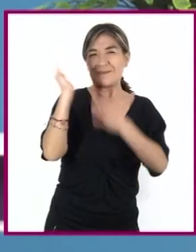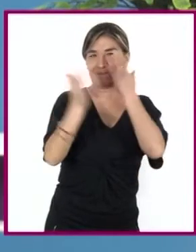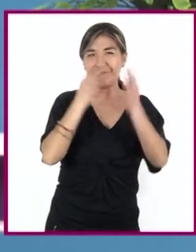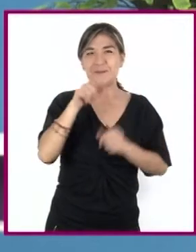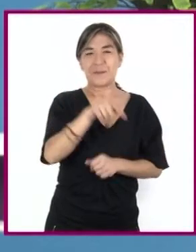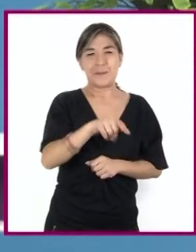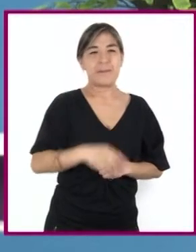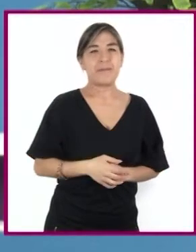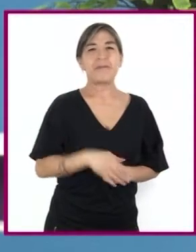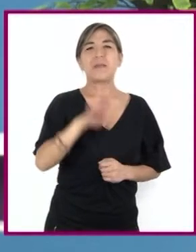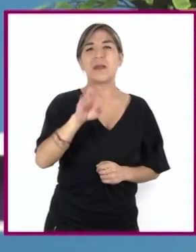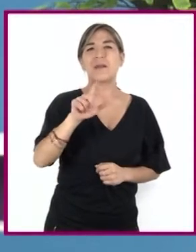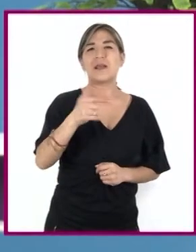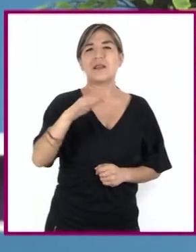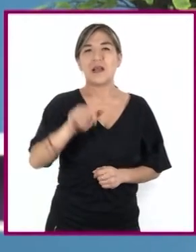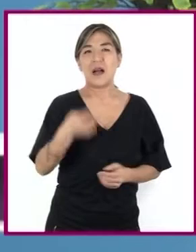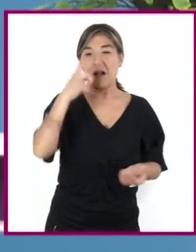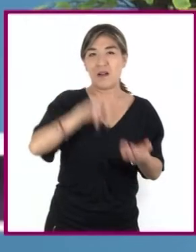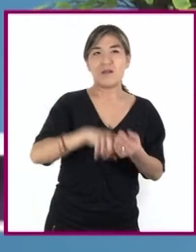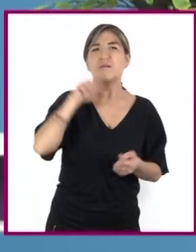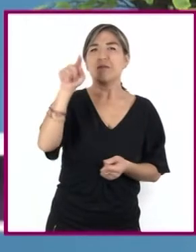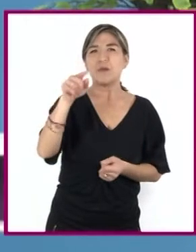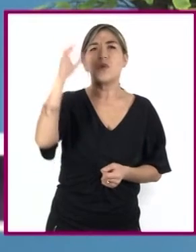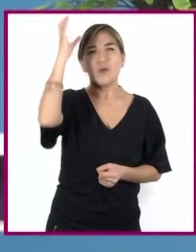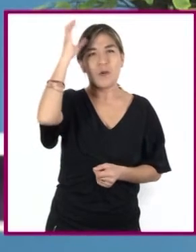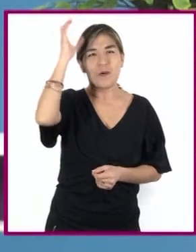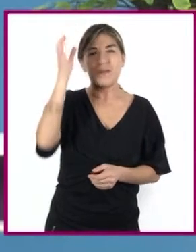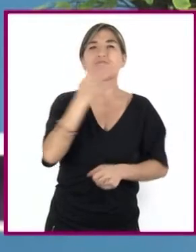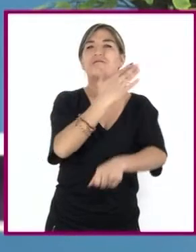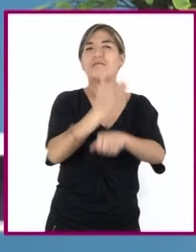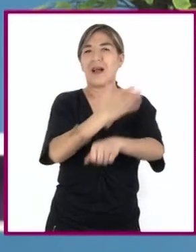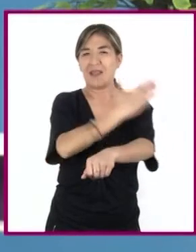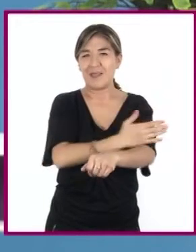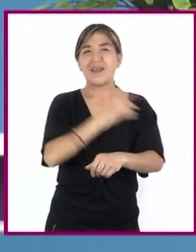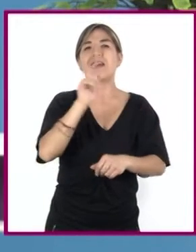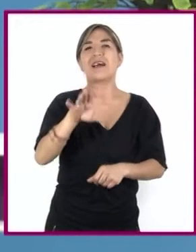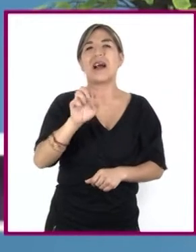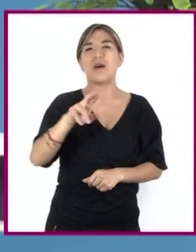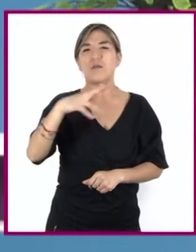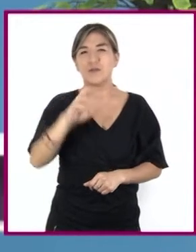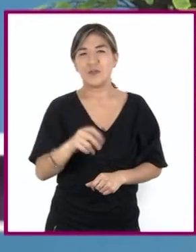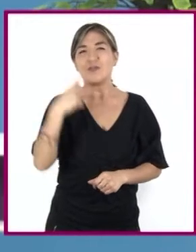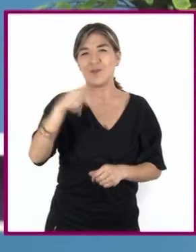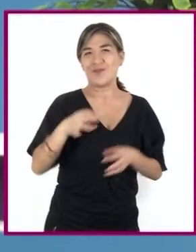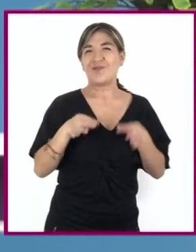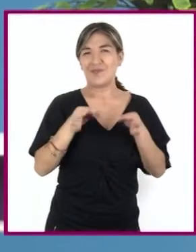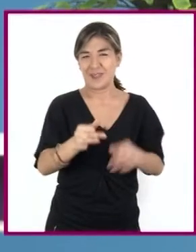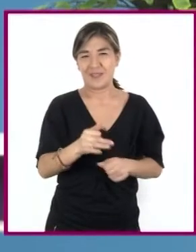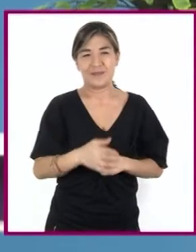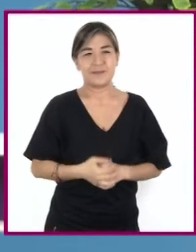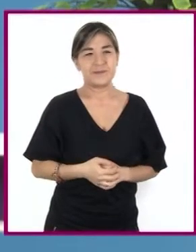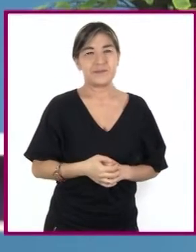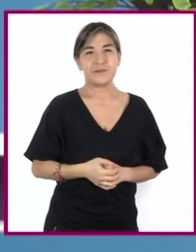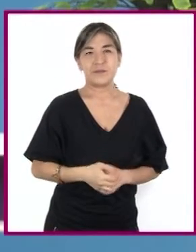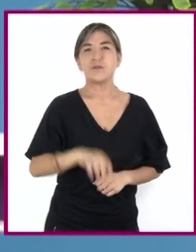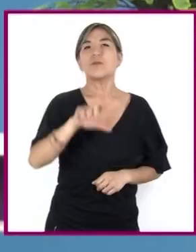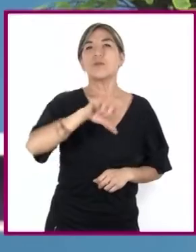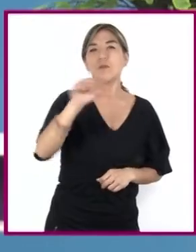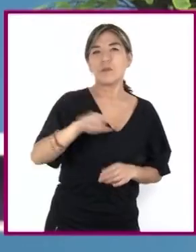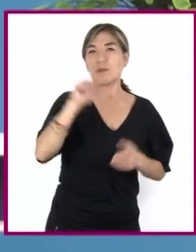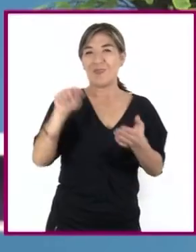Bélgica extrajo del Congo caucho, marfil y maderas finas. Antes de avanzar hacia el continente